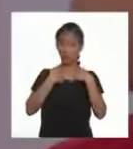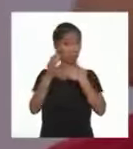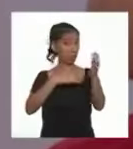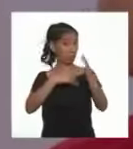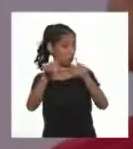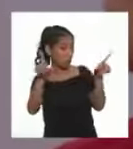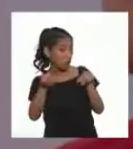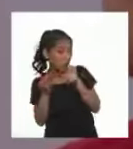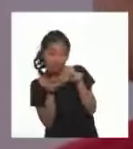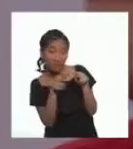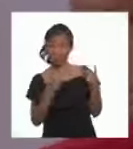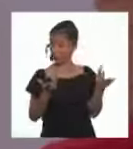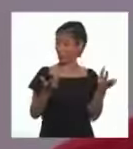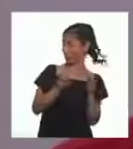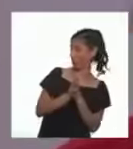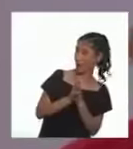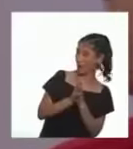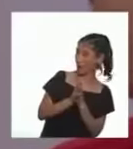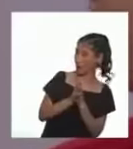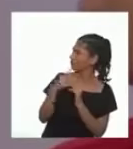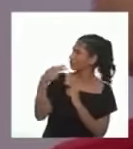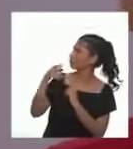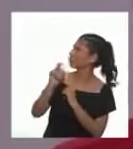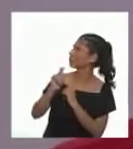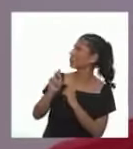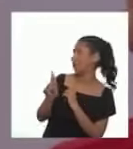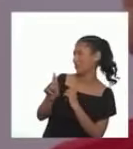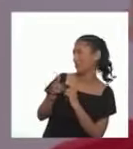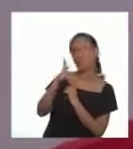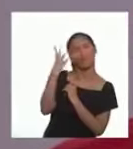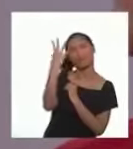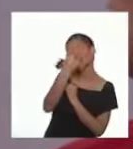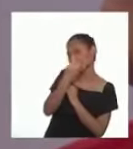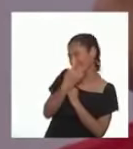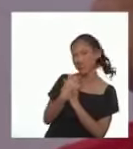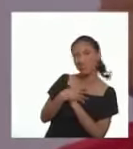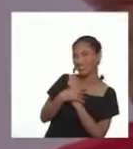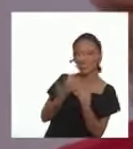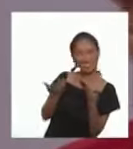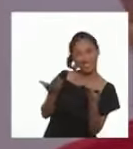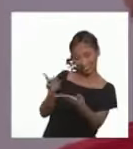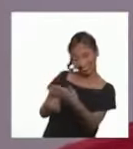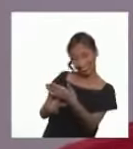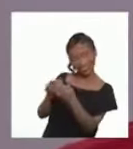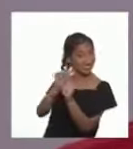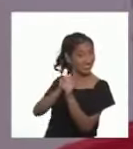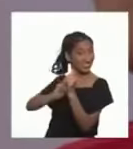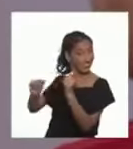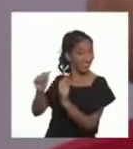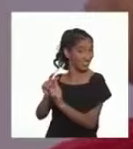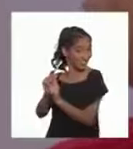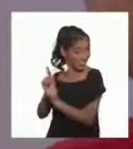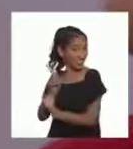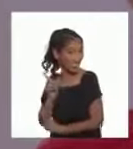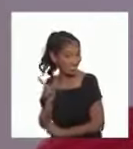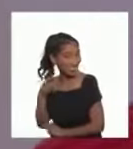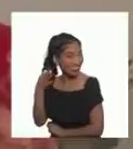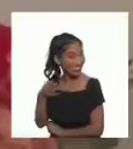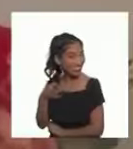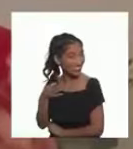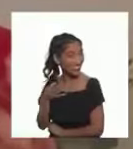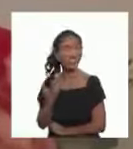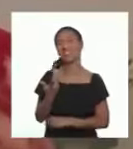¡Qué lindo! ¡Héctor! ¿Sí? ¡Qué lindo! Ese viaje fue muy especial para ti,